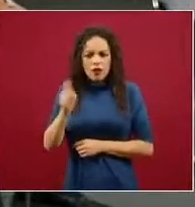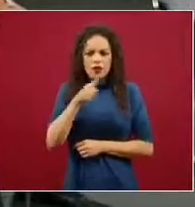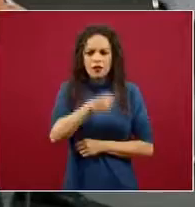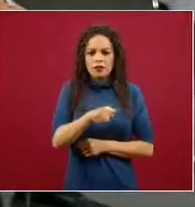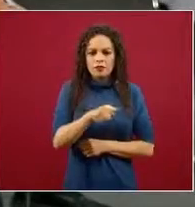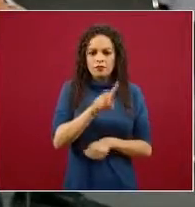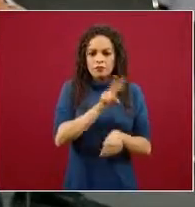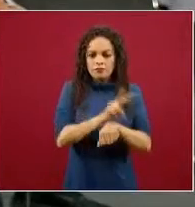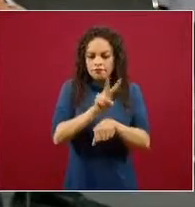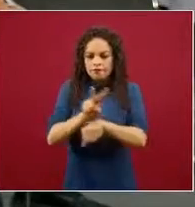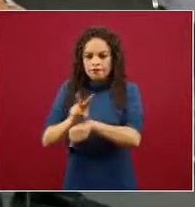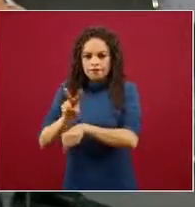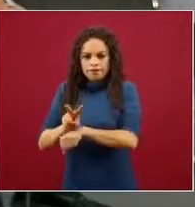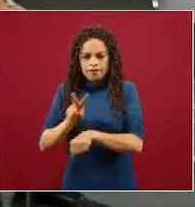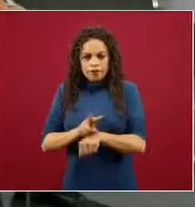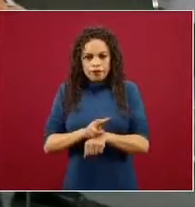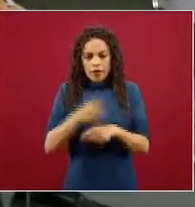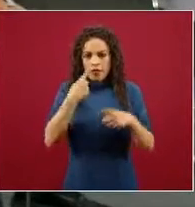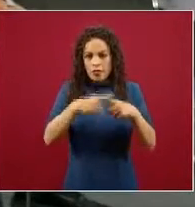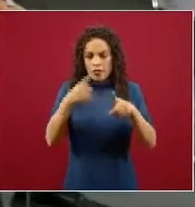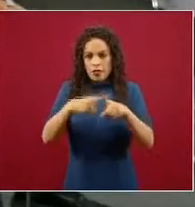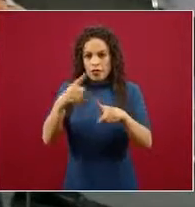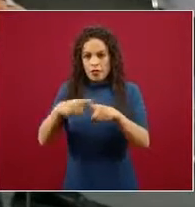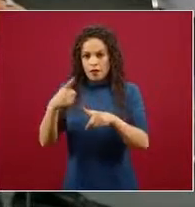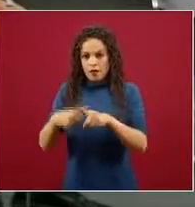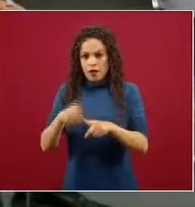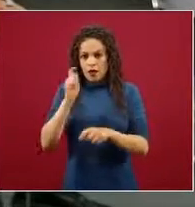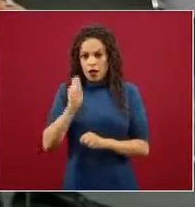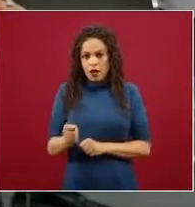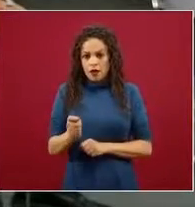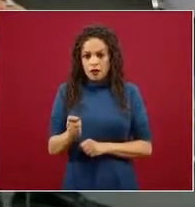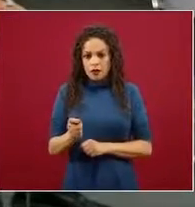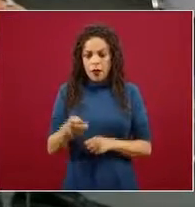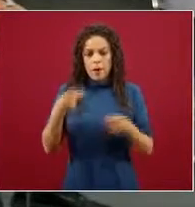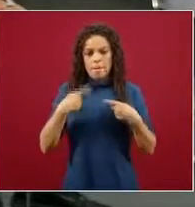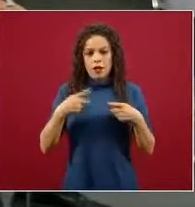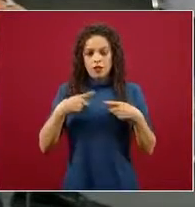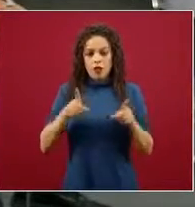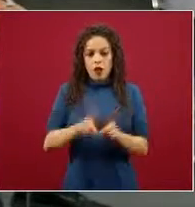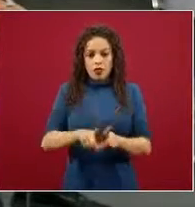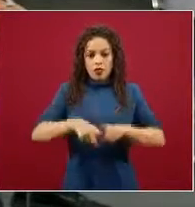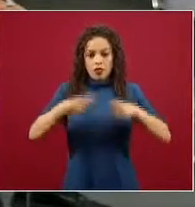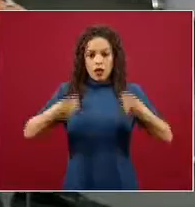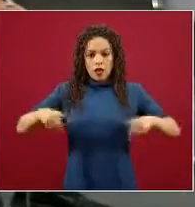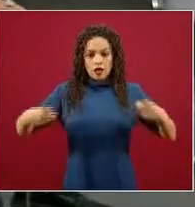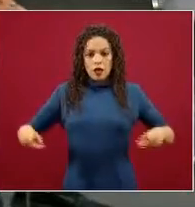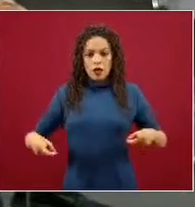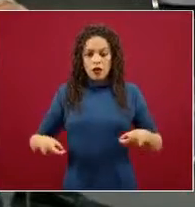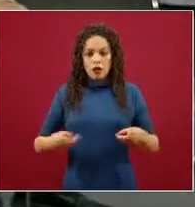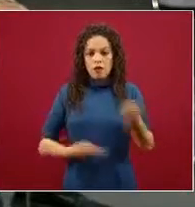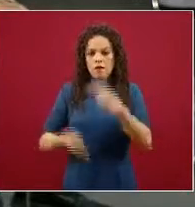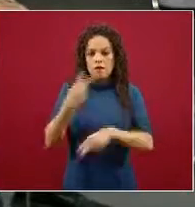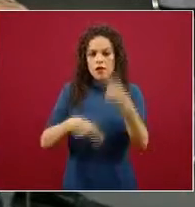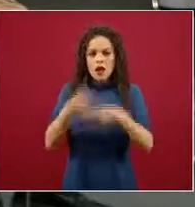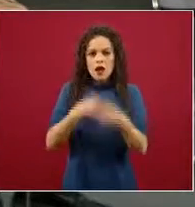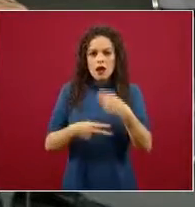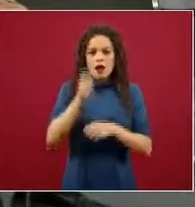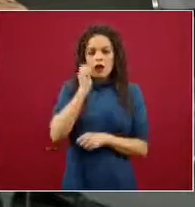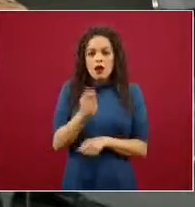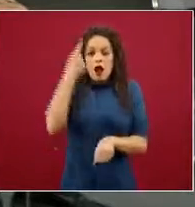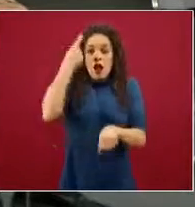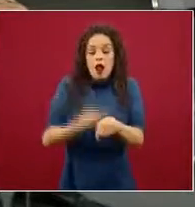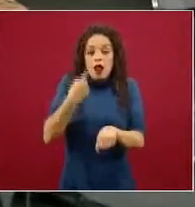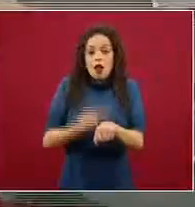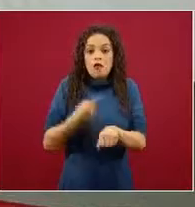varios casos de desarrollo de diabetes posterior a COVID? Esta sería mi